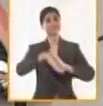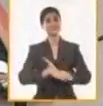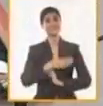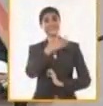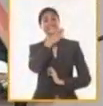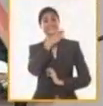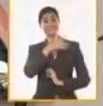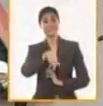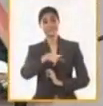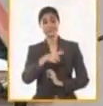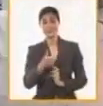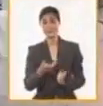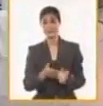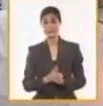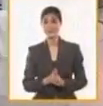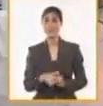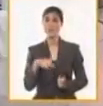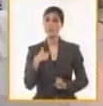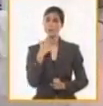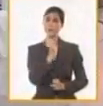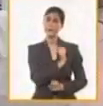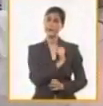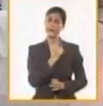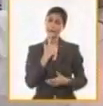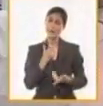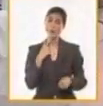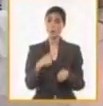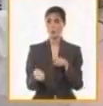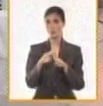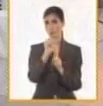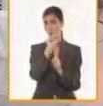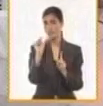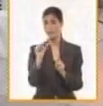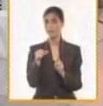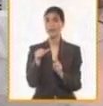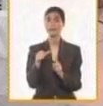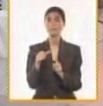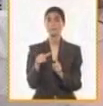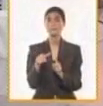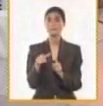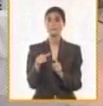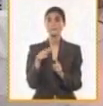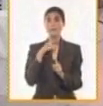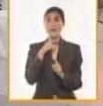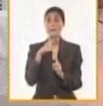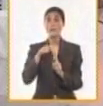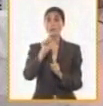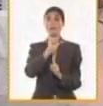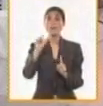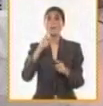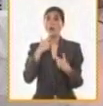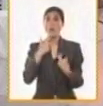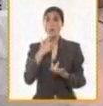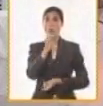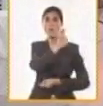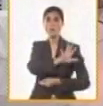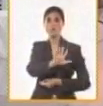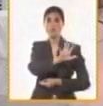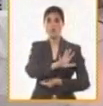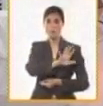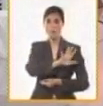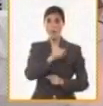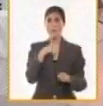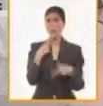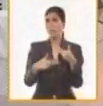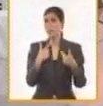quiero tratar, Mejías, otro tema, que es la reacción que ha tenido Europa,